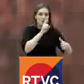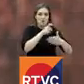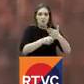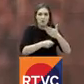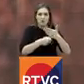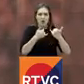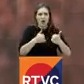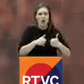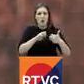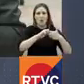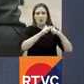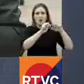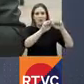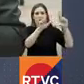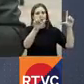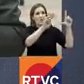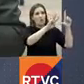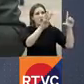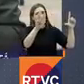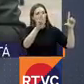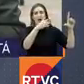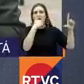tardes. ¿En qué consisten? Adelante.